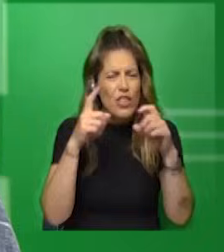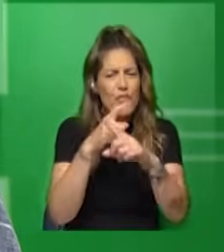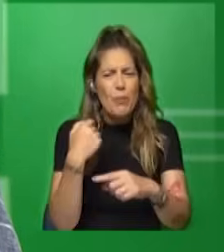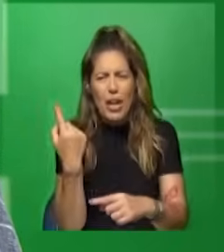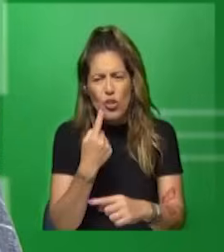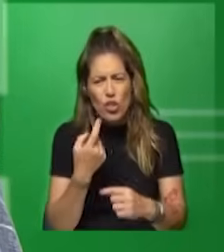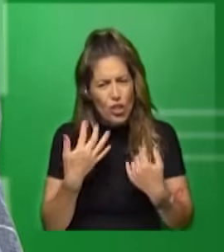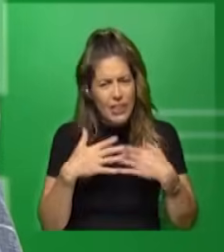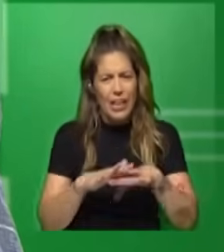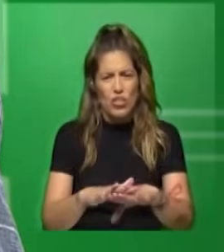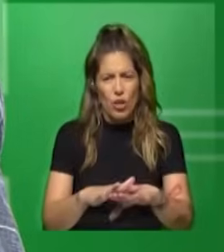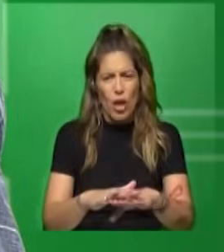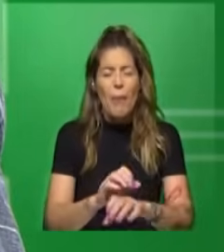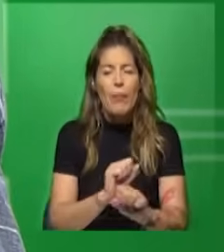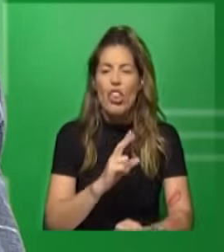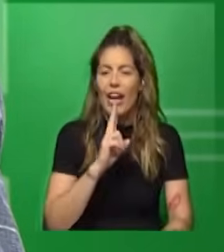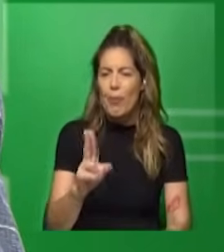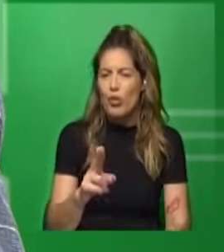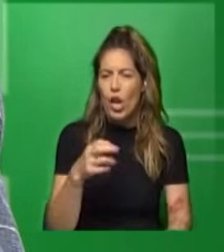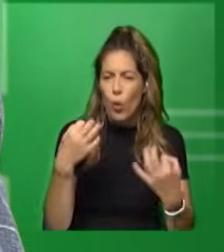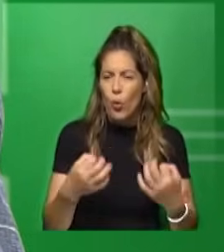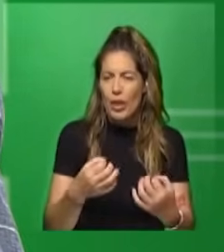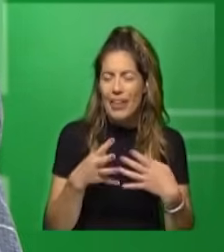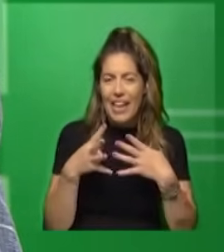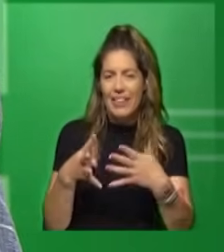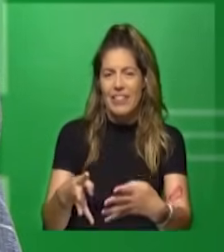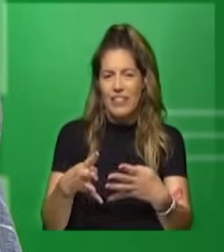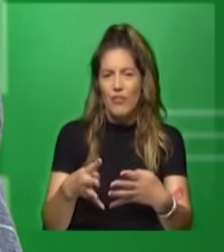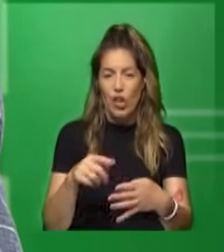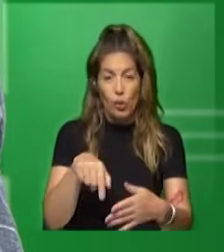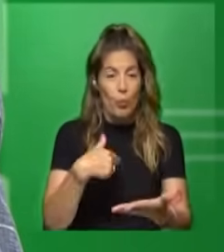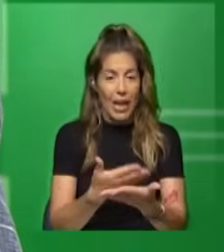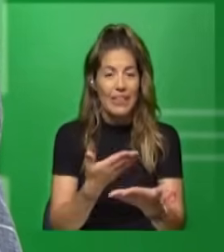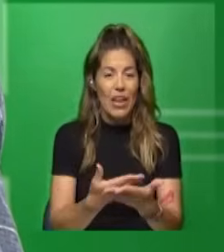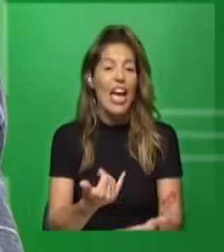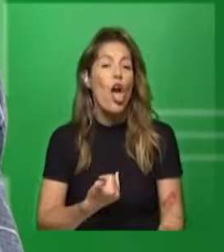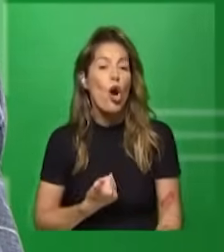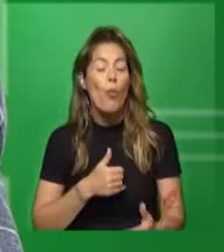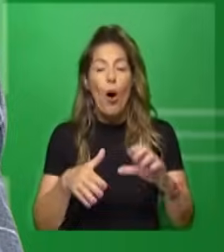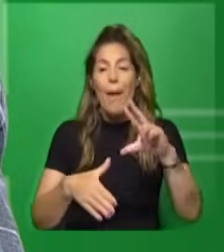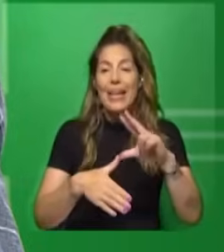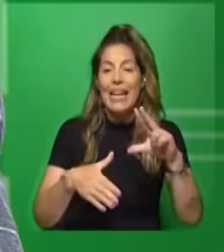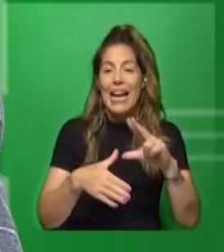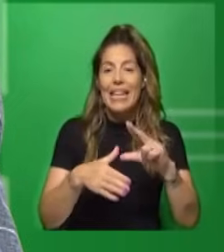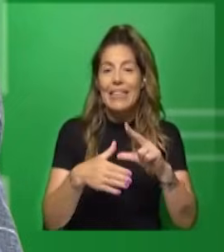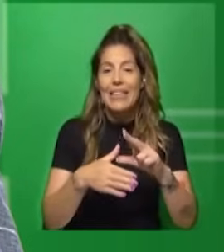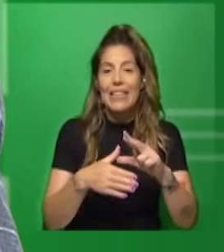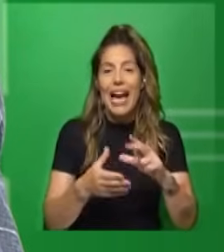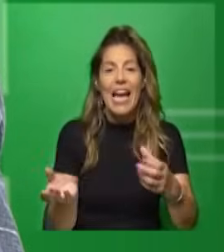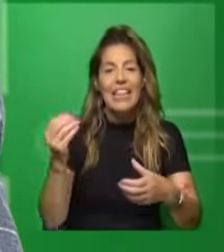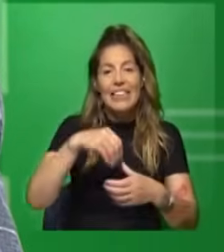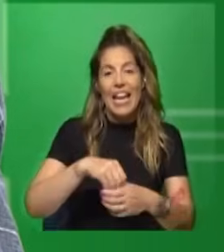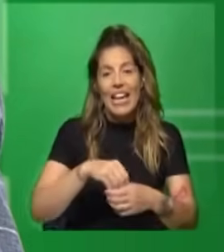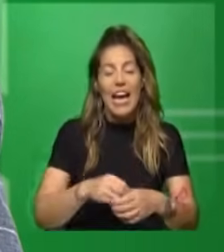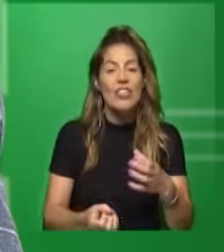poner la integración para responder precisamente a este desafío que estabas planteando, que es cómo América Latina es parte de ese